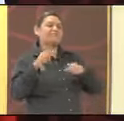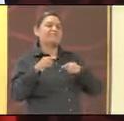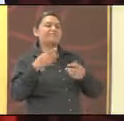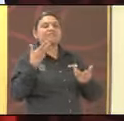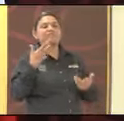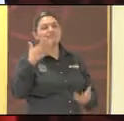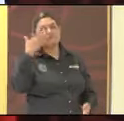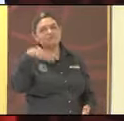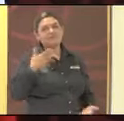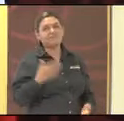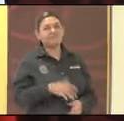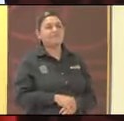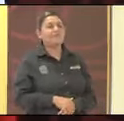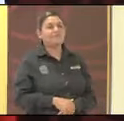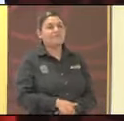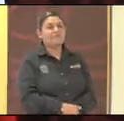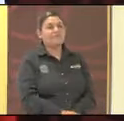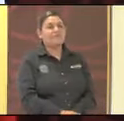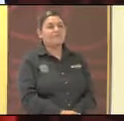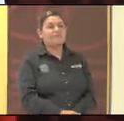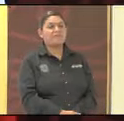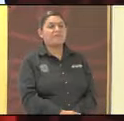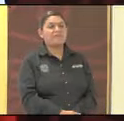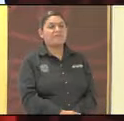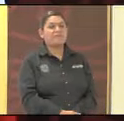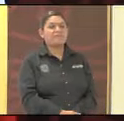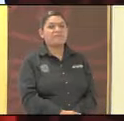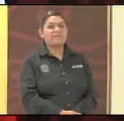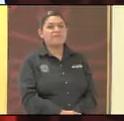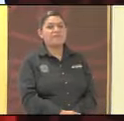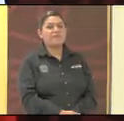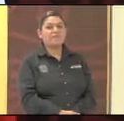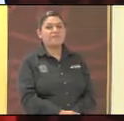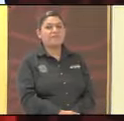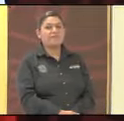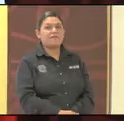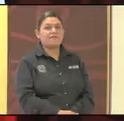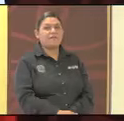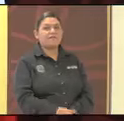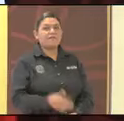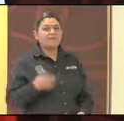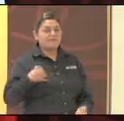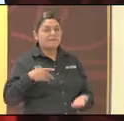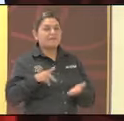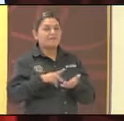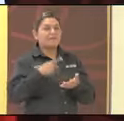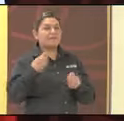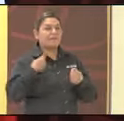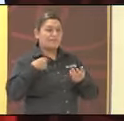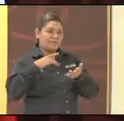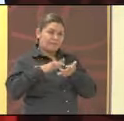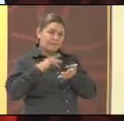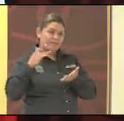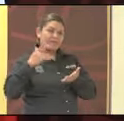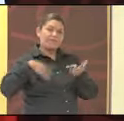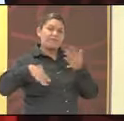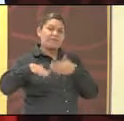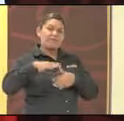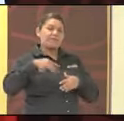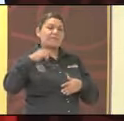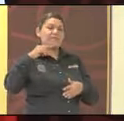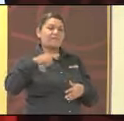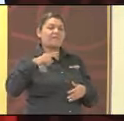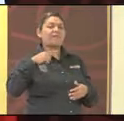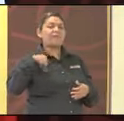saben, así va a ser siempre. Muy bien, bueno, pues nuevamente yo le agradezco a todos los que participaron y